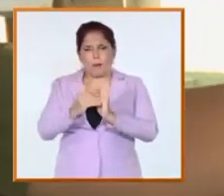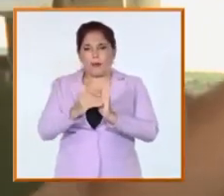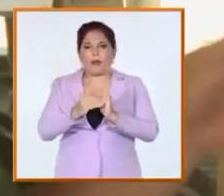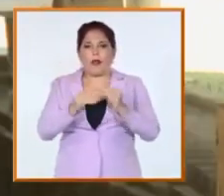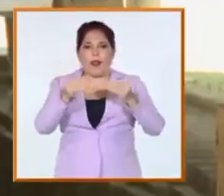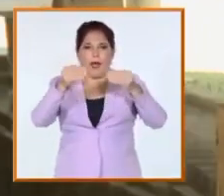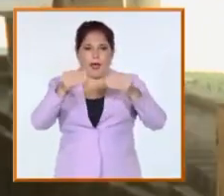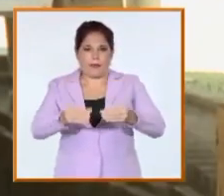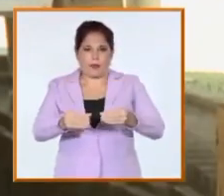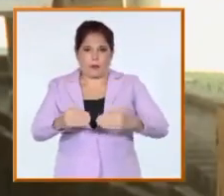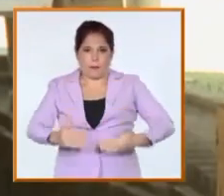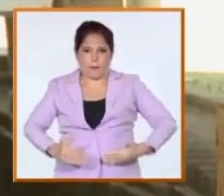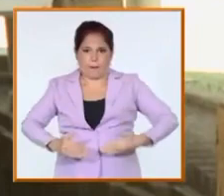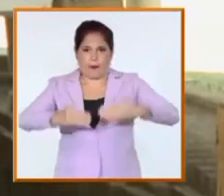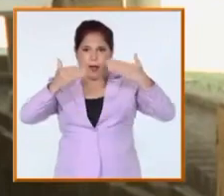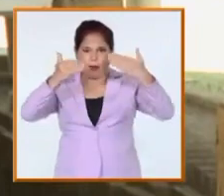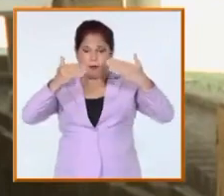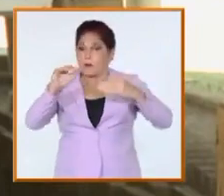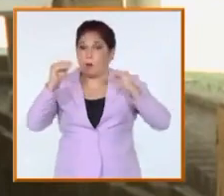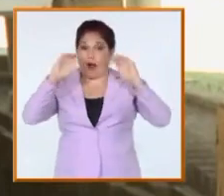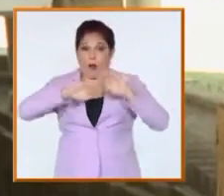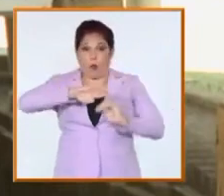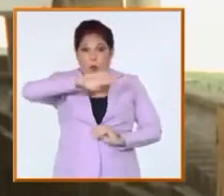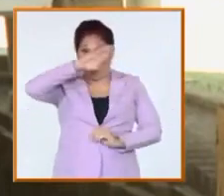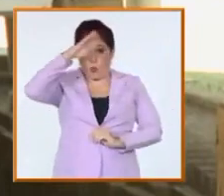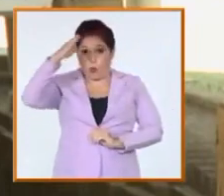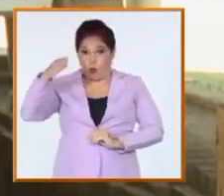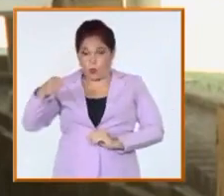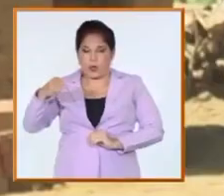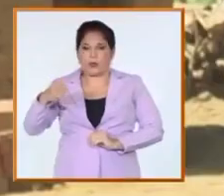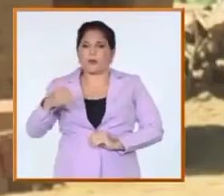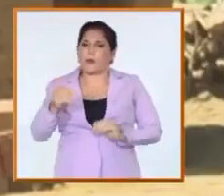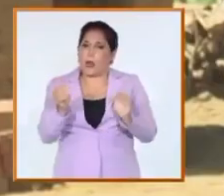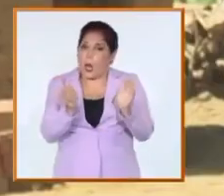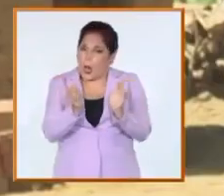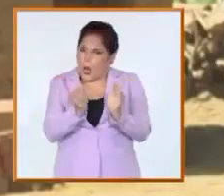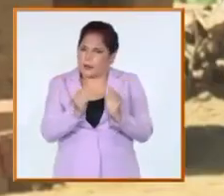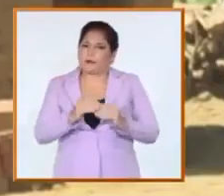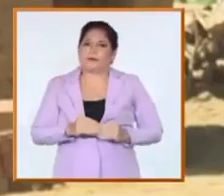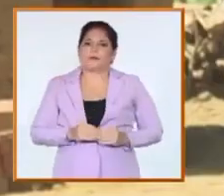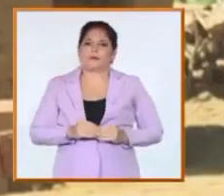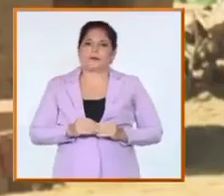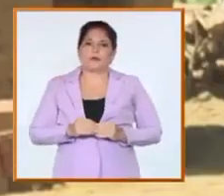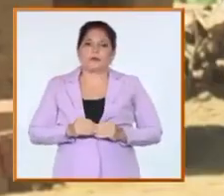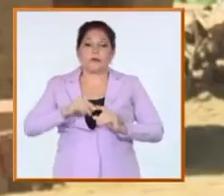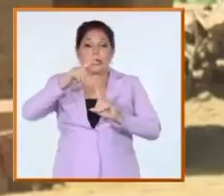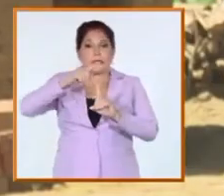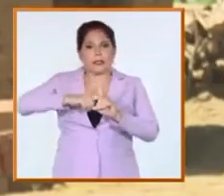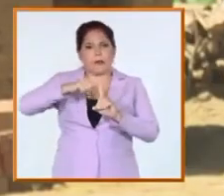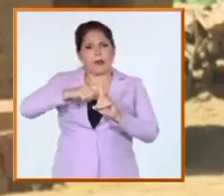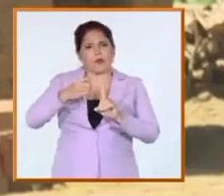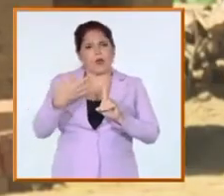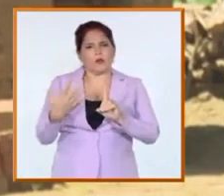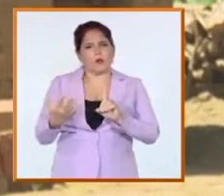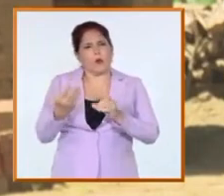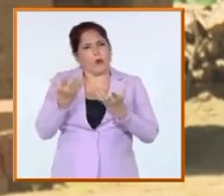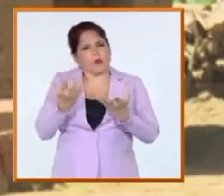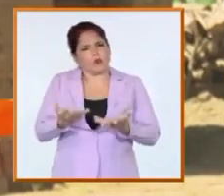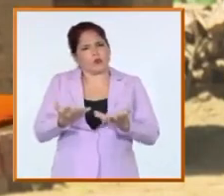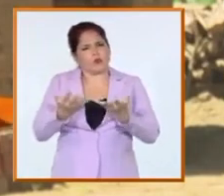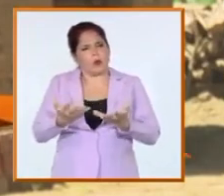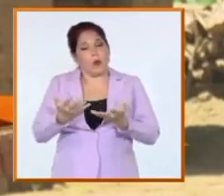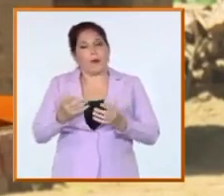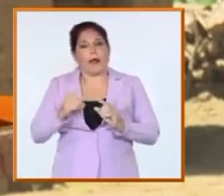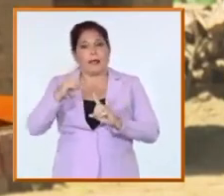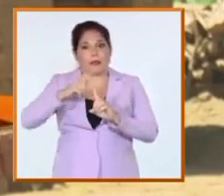de pared pero si fuera ladrillo de cubierta fueran más porque son más chiquitos llevaron la temperatura suave para un secado lo que